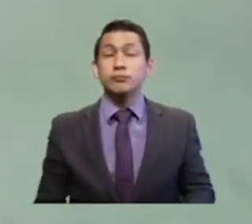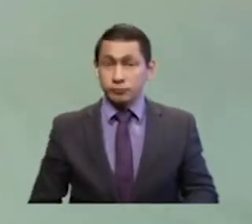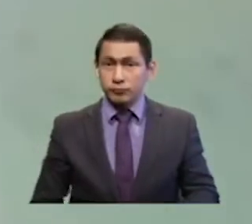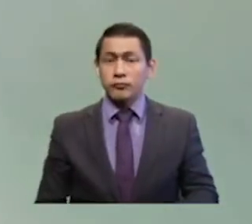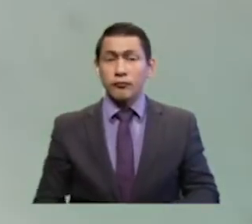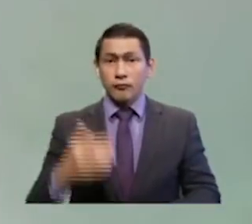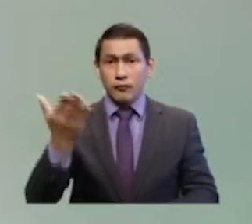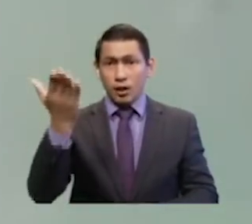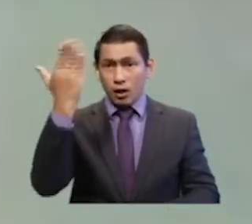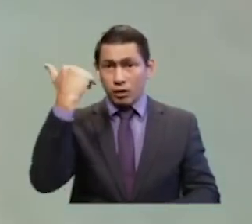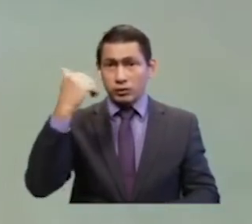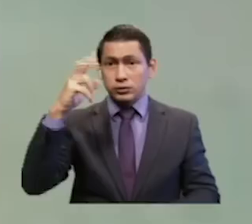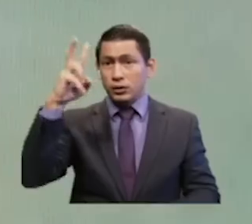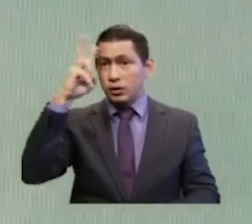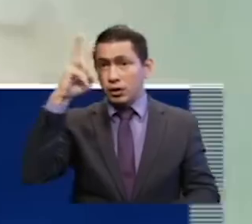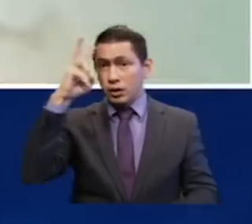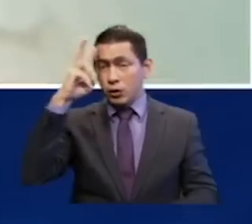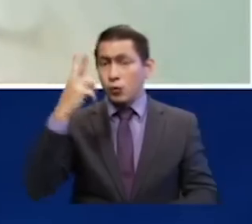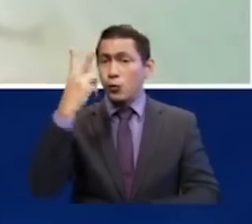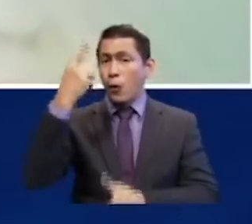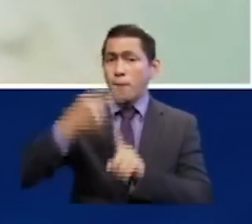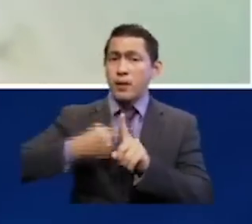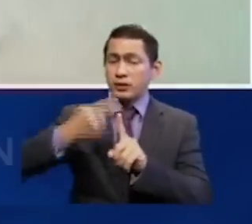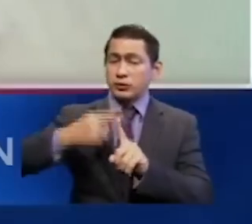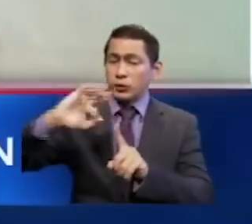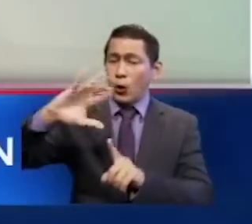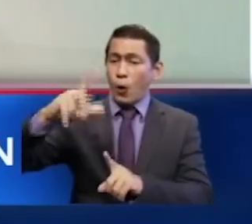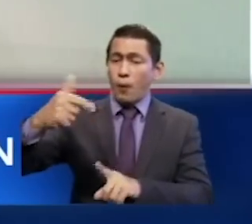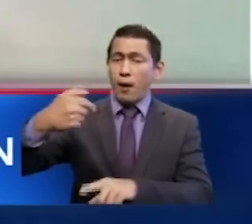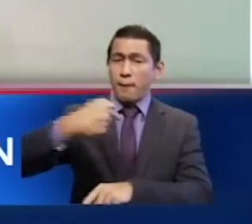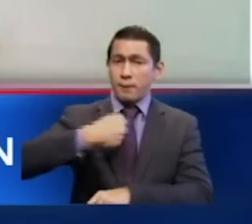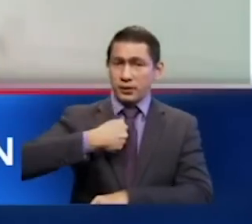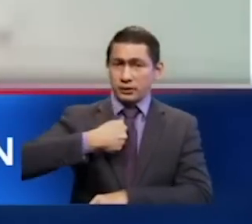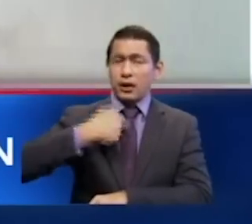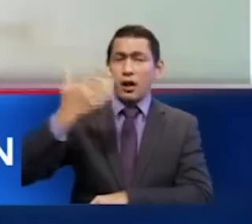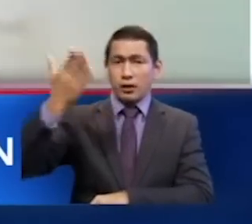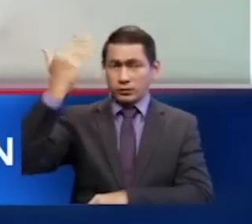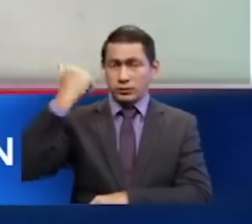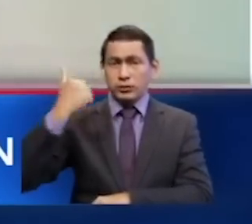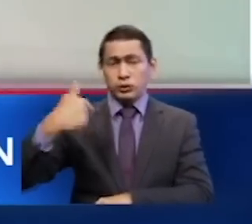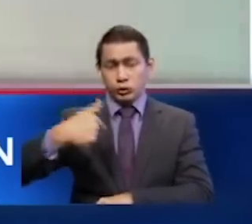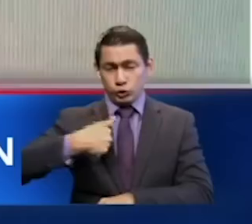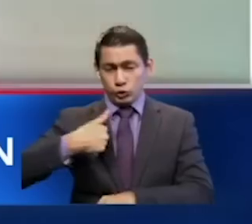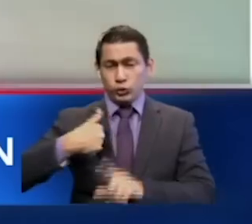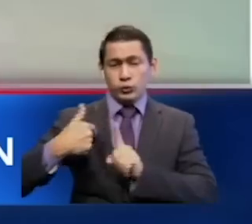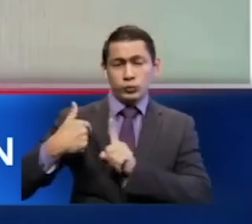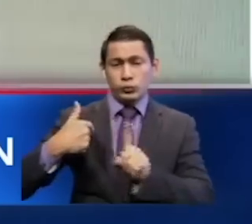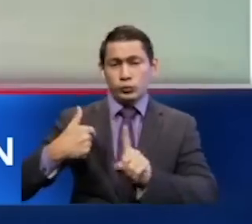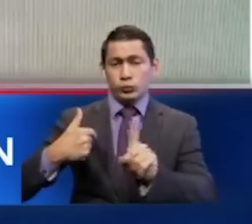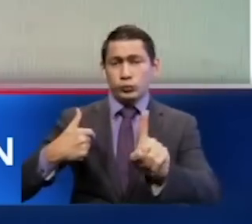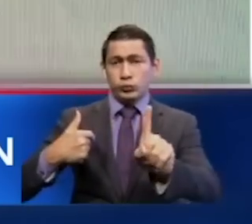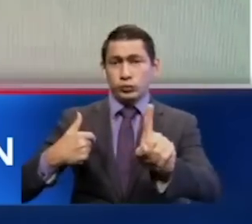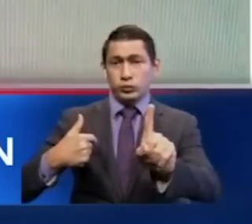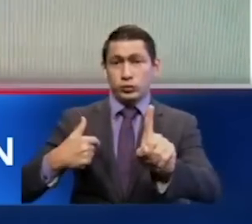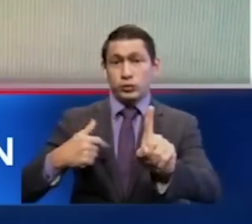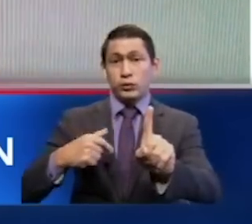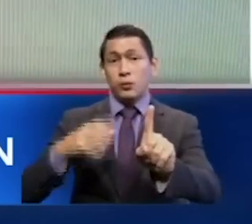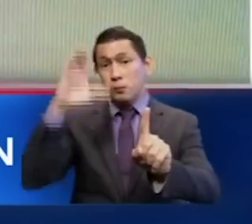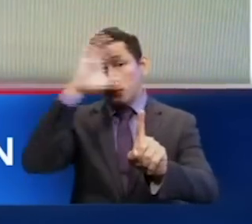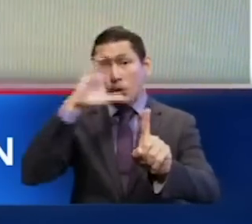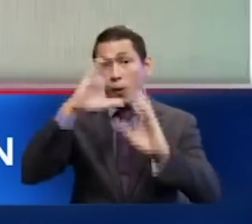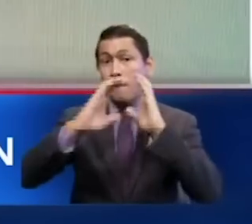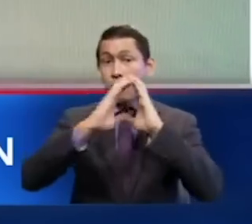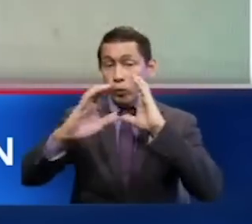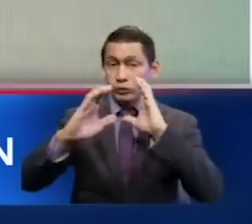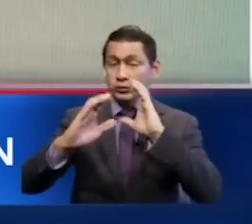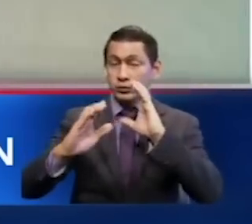víctima de hace 2 meses aproximadamente. Yo iba bajando a la principal a coger el bus y